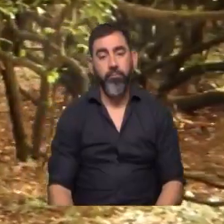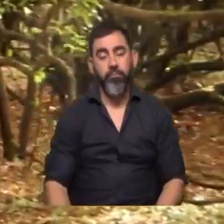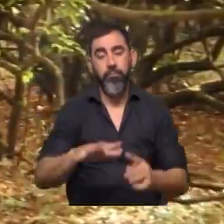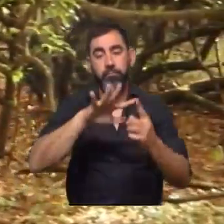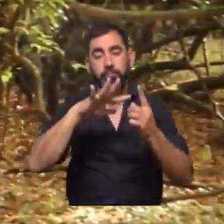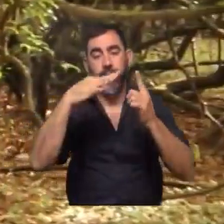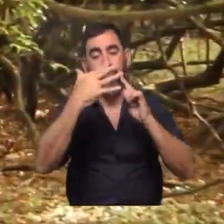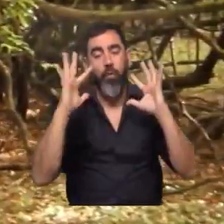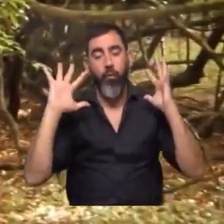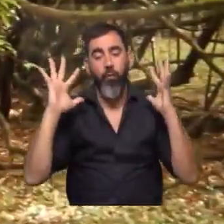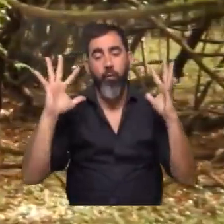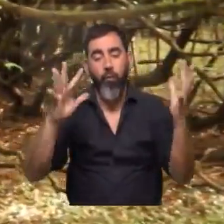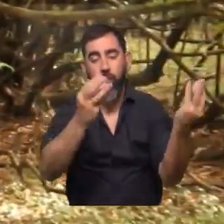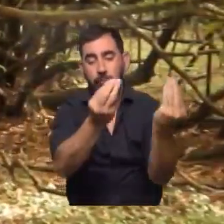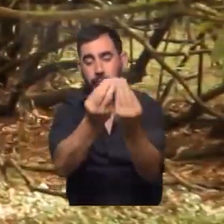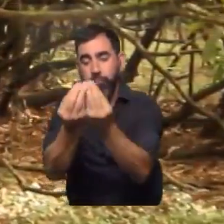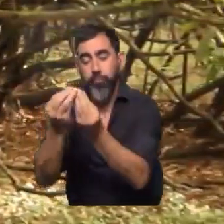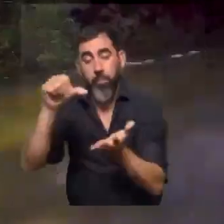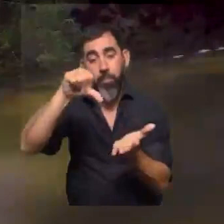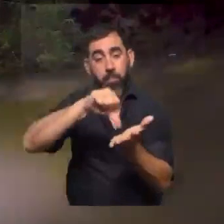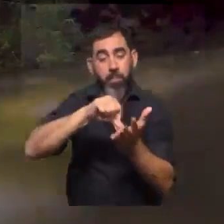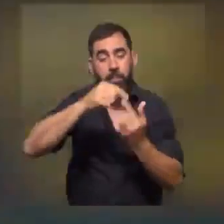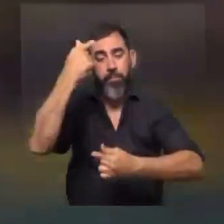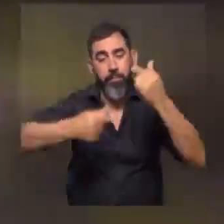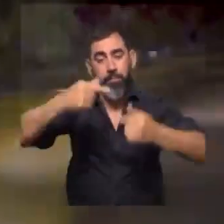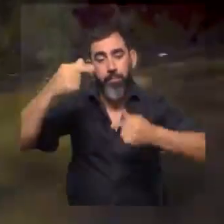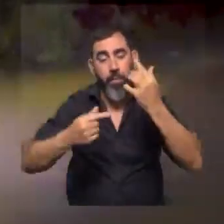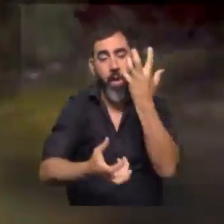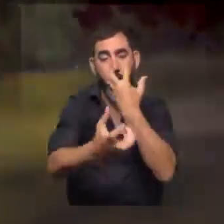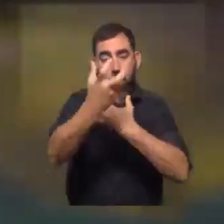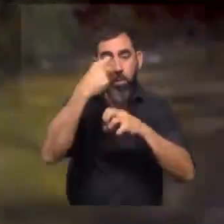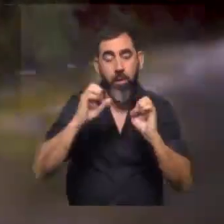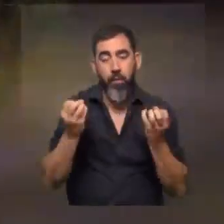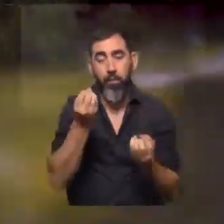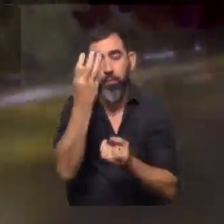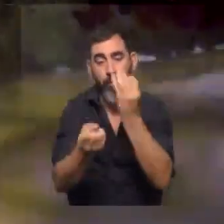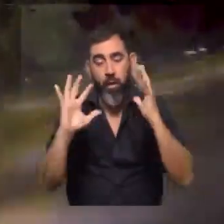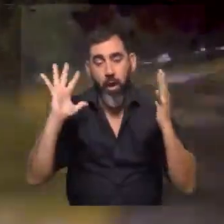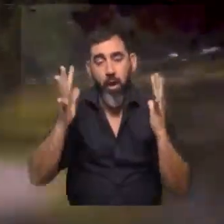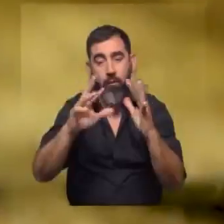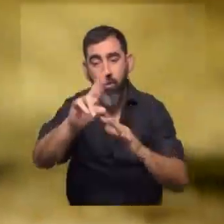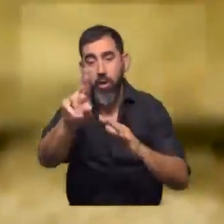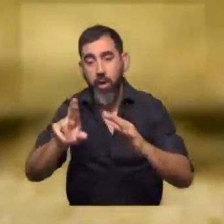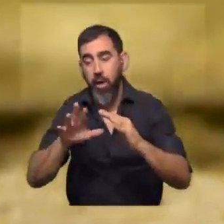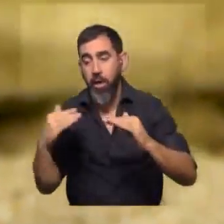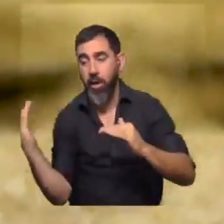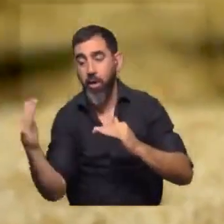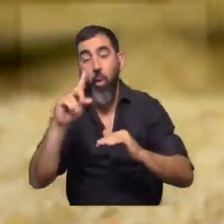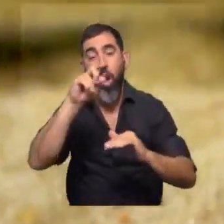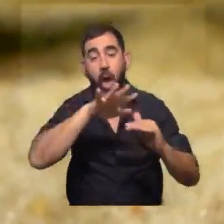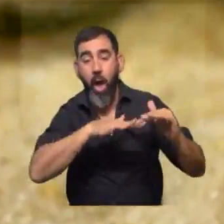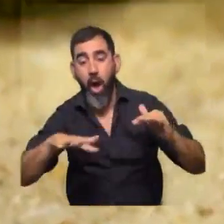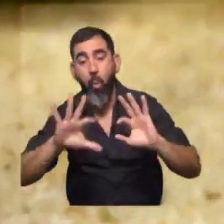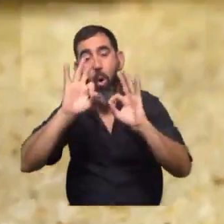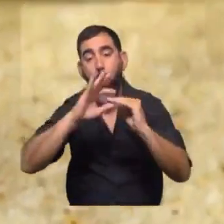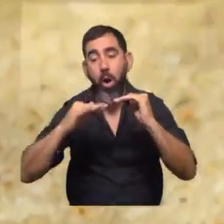Rodeado de los bosques más tupidos del país, una gran diversidad de flora y fauna acompaña el paso del río, ya sea bajo el agua o